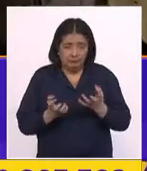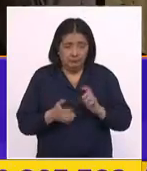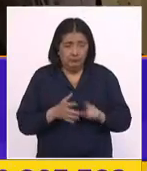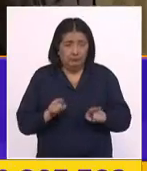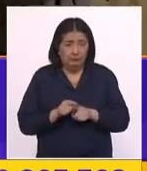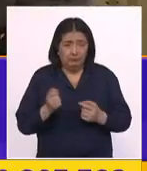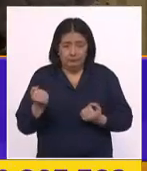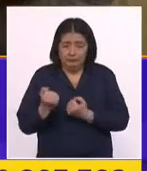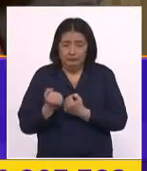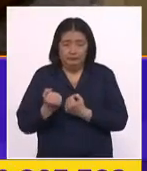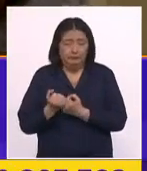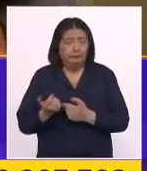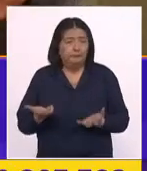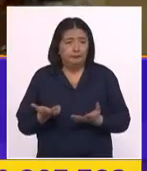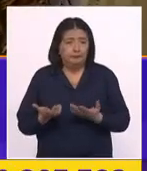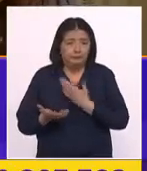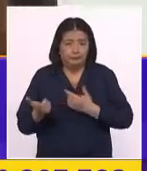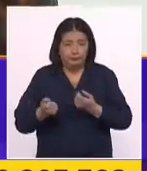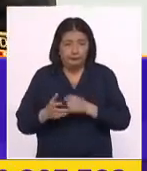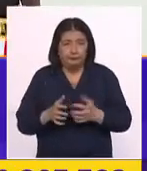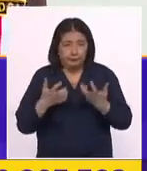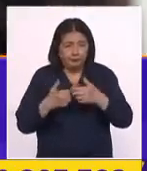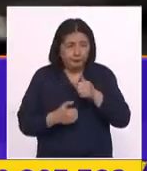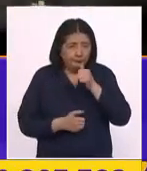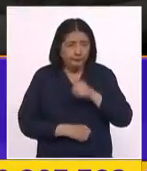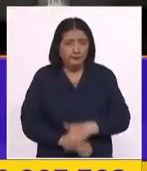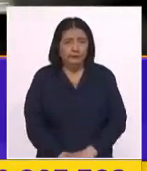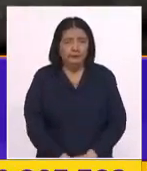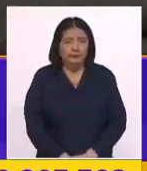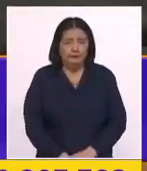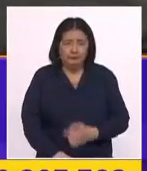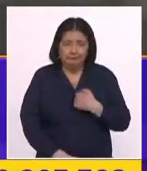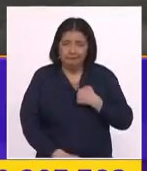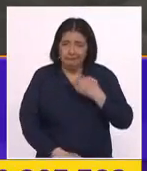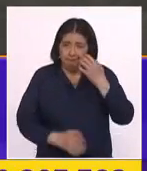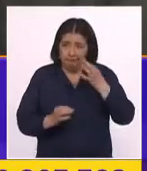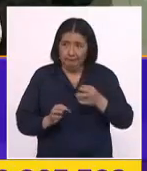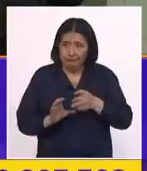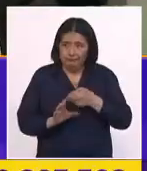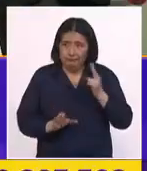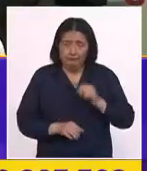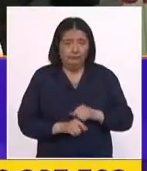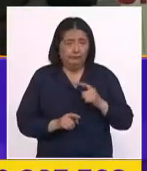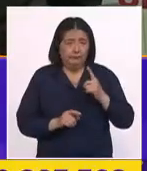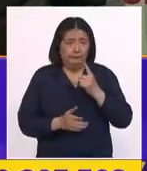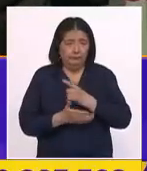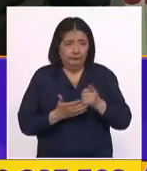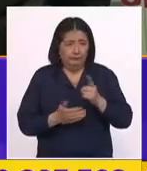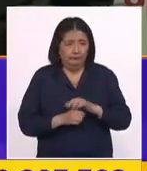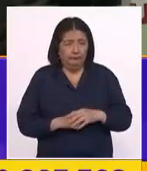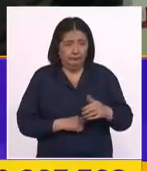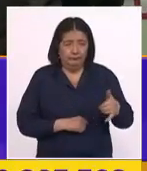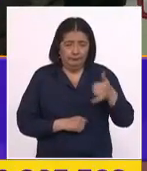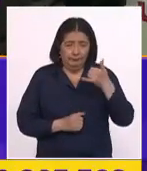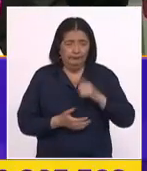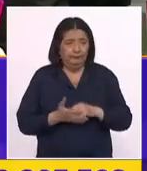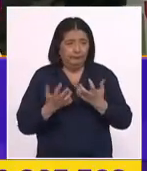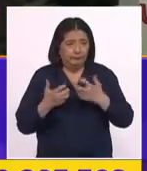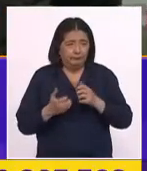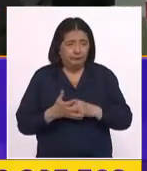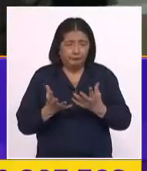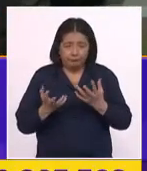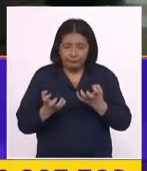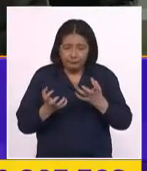repente el Estado o empresas privadas, ¿no? Entonces decidí retirarme, pero a la semana me llamaron empresas, me